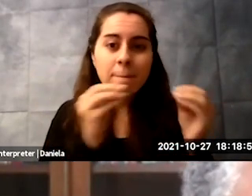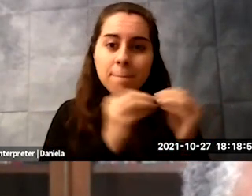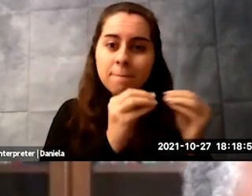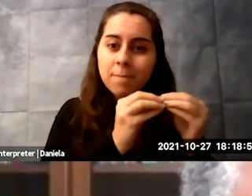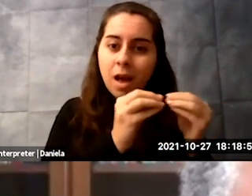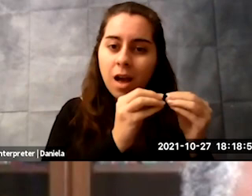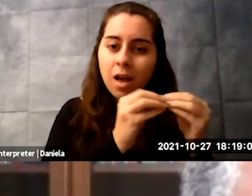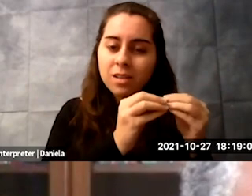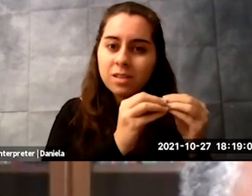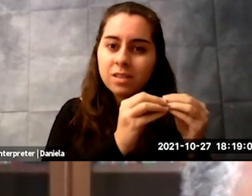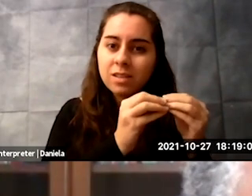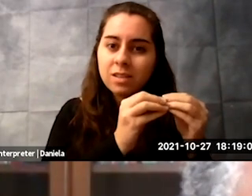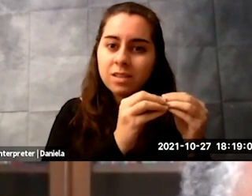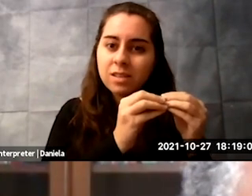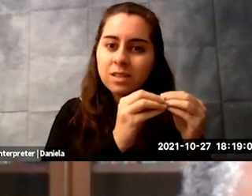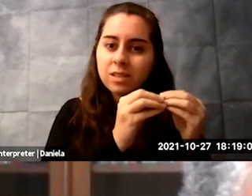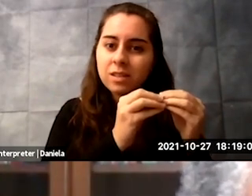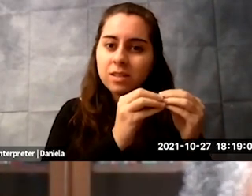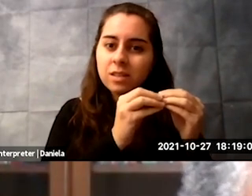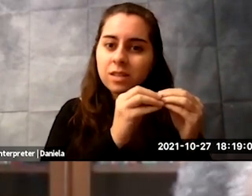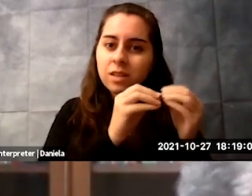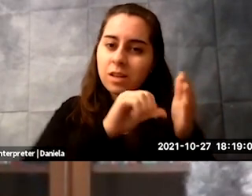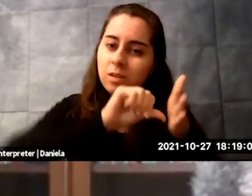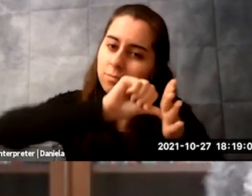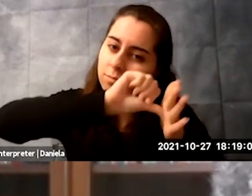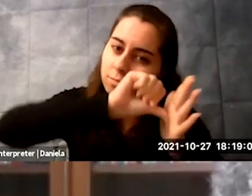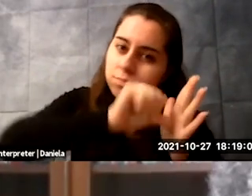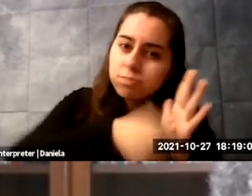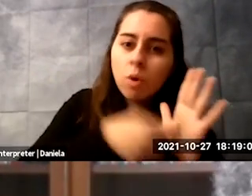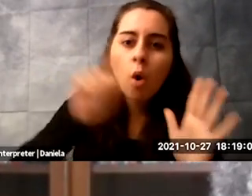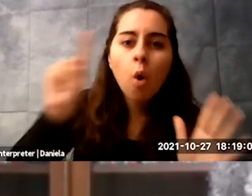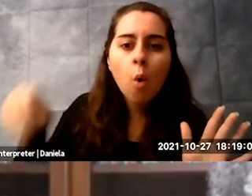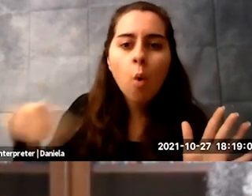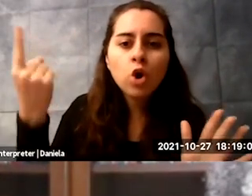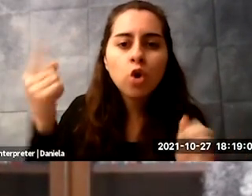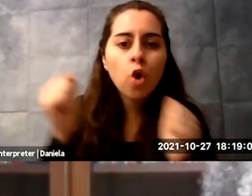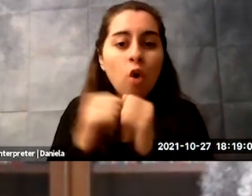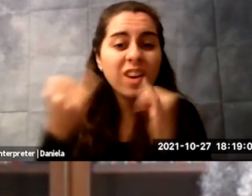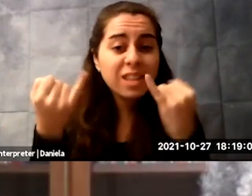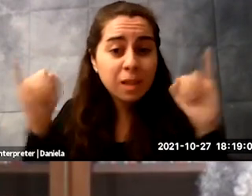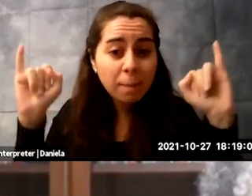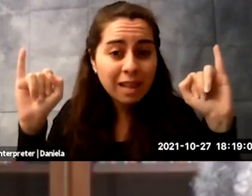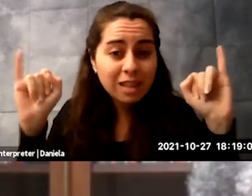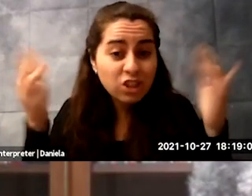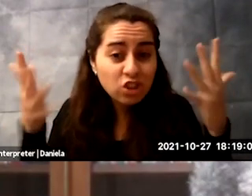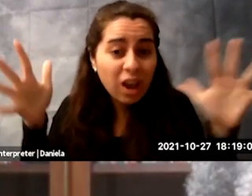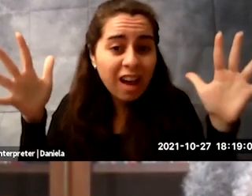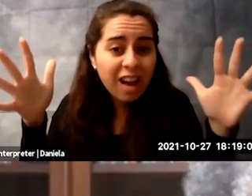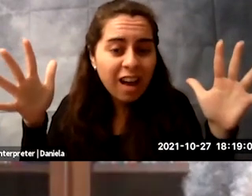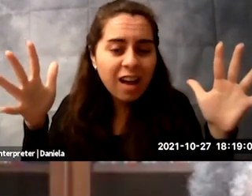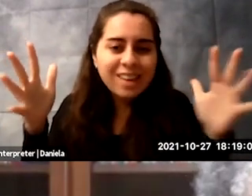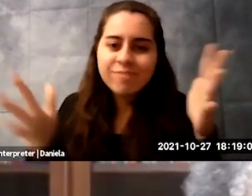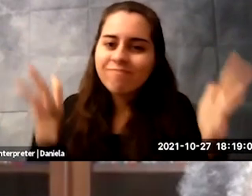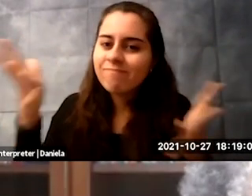intensificar la relación expresamente y únicamente con el tema de la independencia de Puerto Rico. Yo creo que hay que,